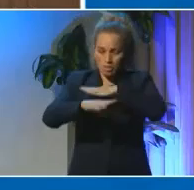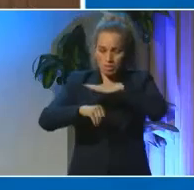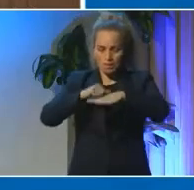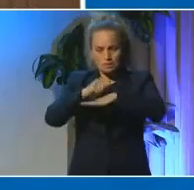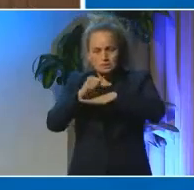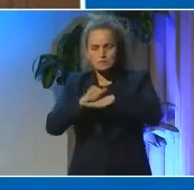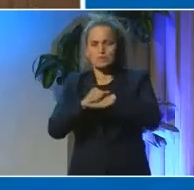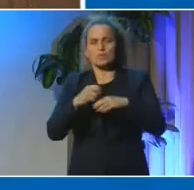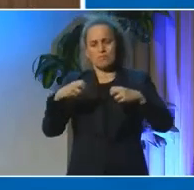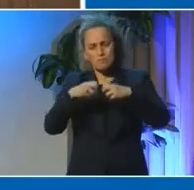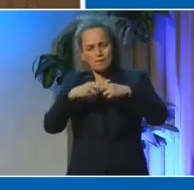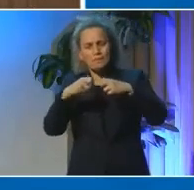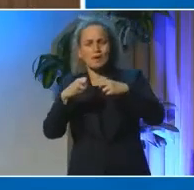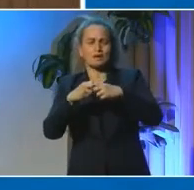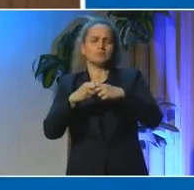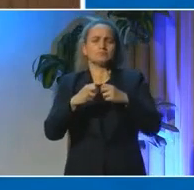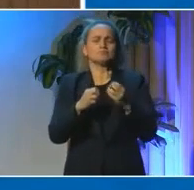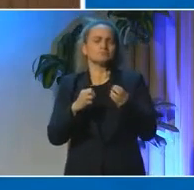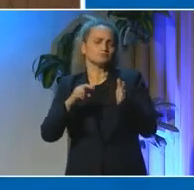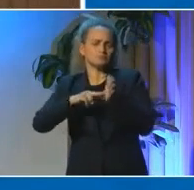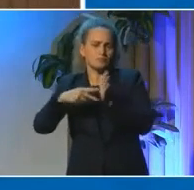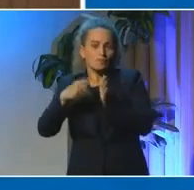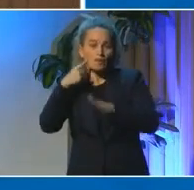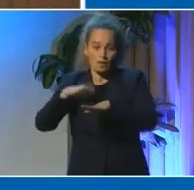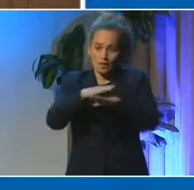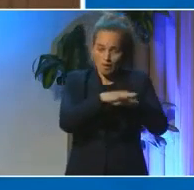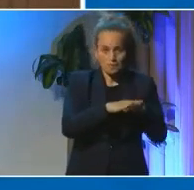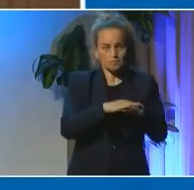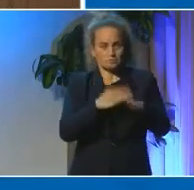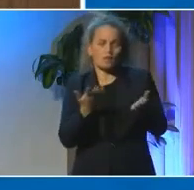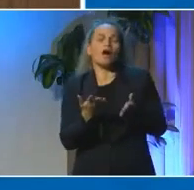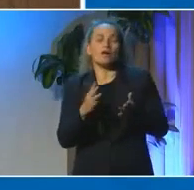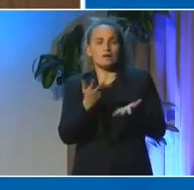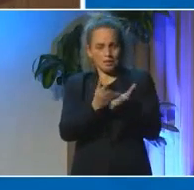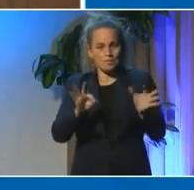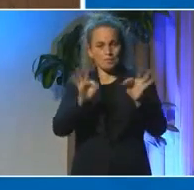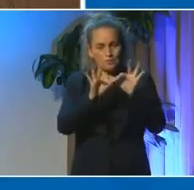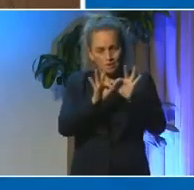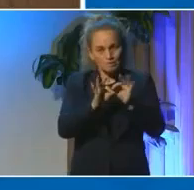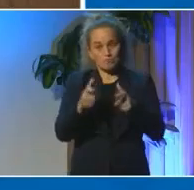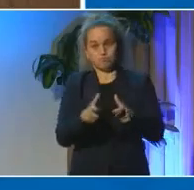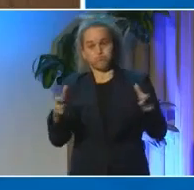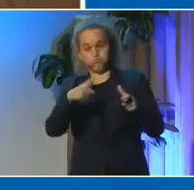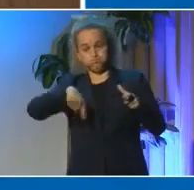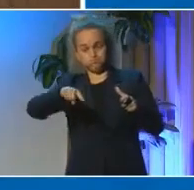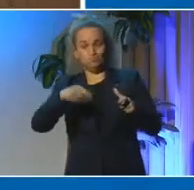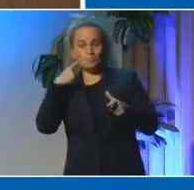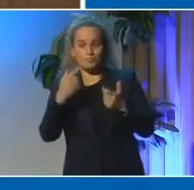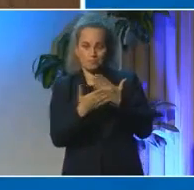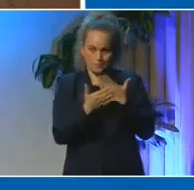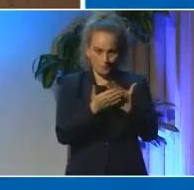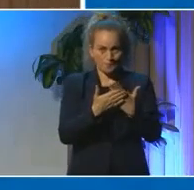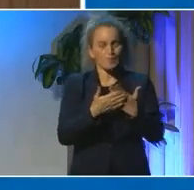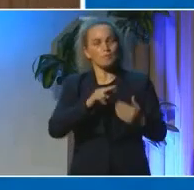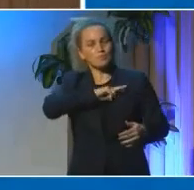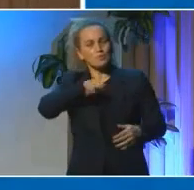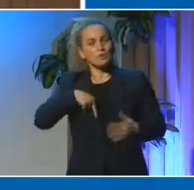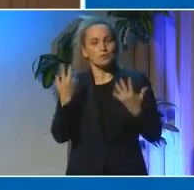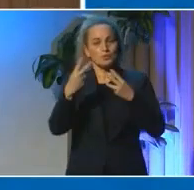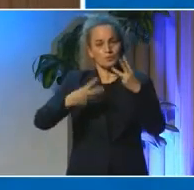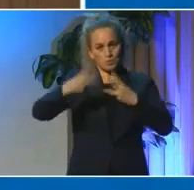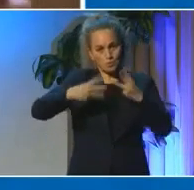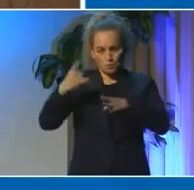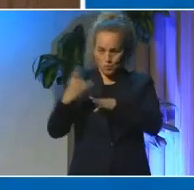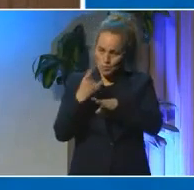aparatos eléctricos y electrónicos son esos dispositivos Que obviamente involucran un espectro mucho más grande pero hond dando el que directamente nosotros